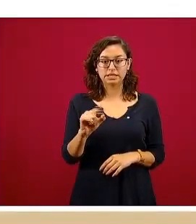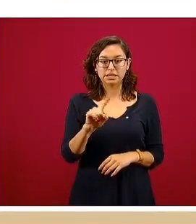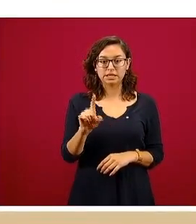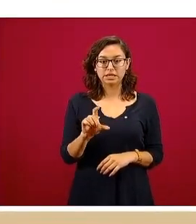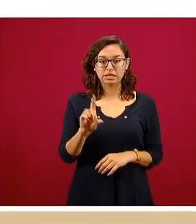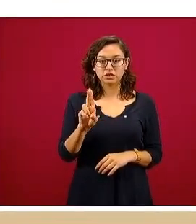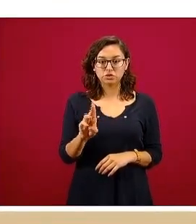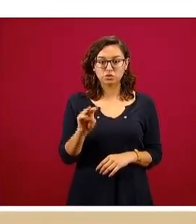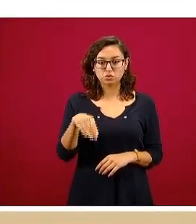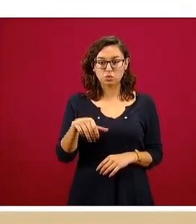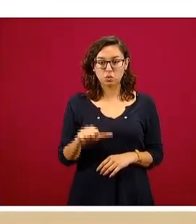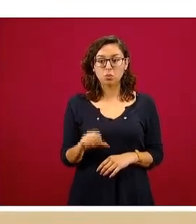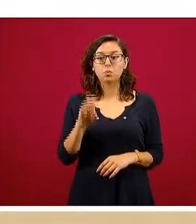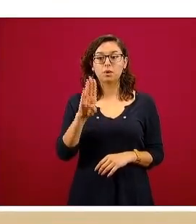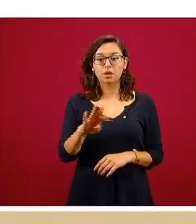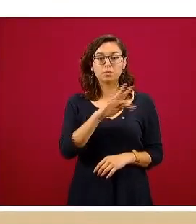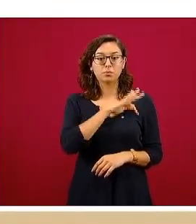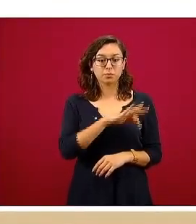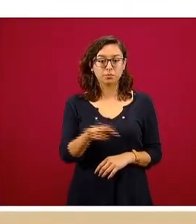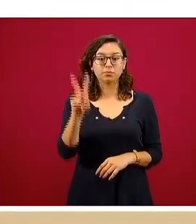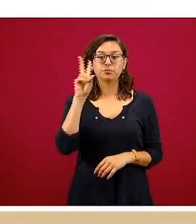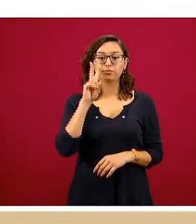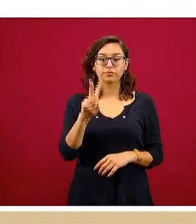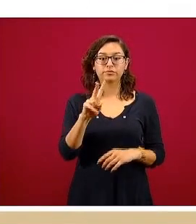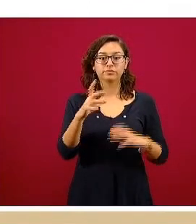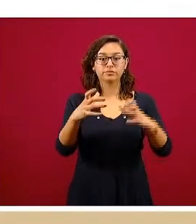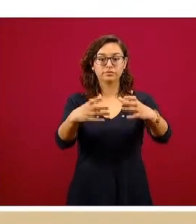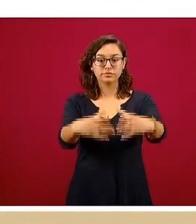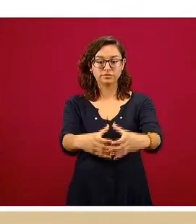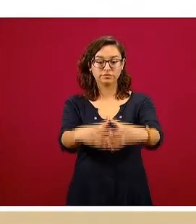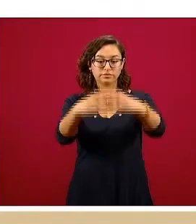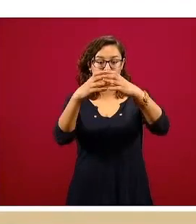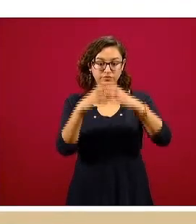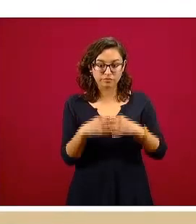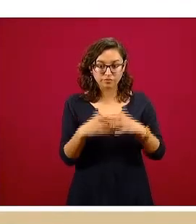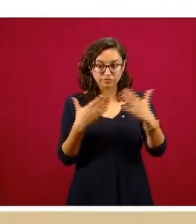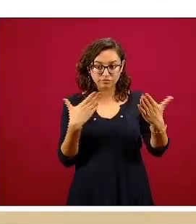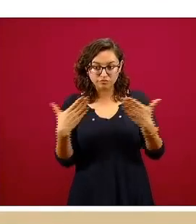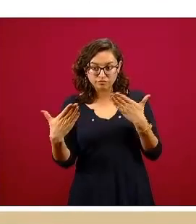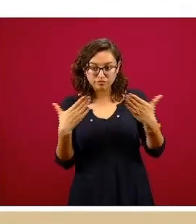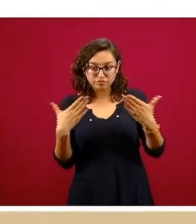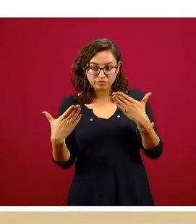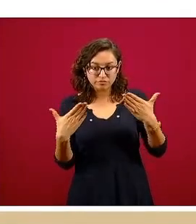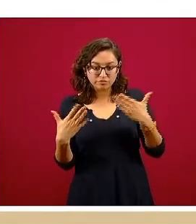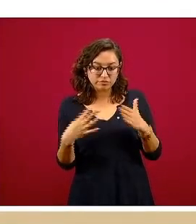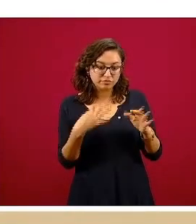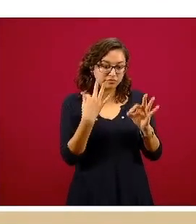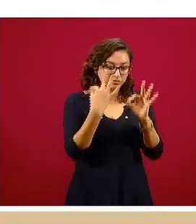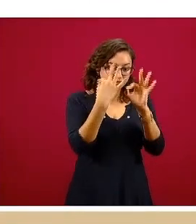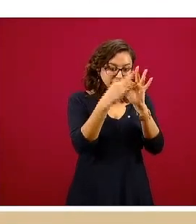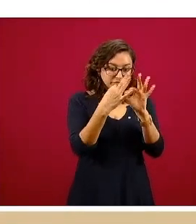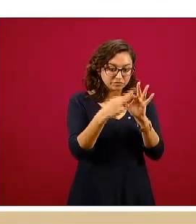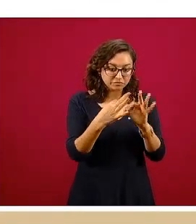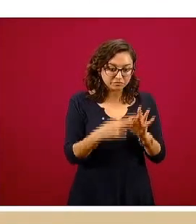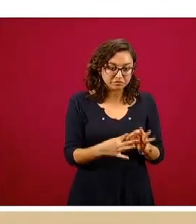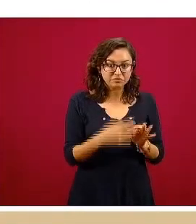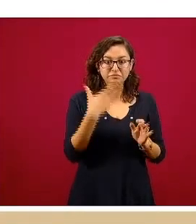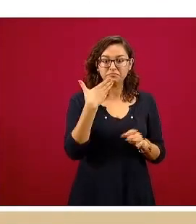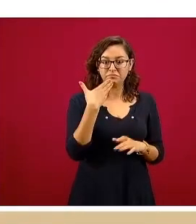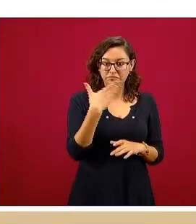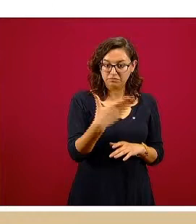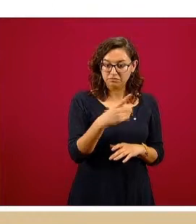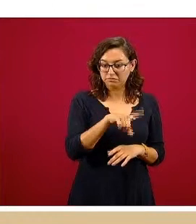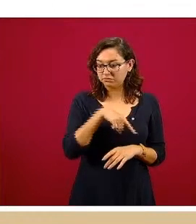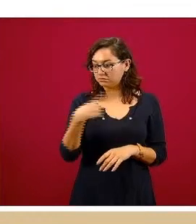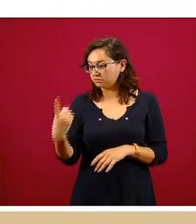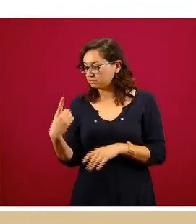resultados de ensayos clínicos controlados que compararon la efectividad del tocilizumab contra el